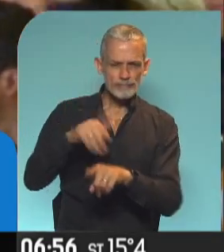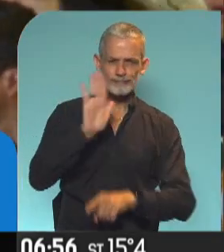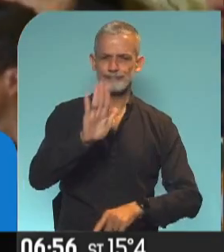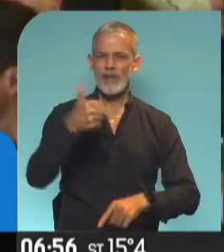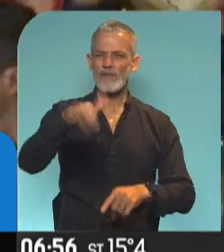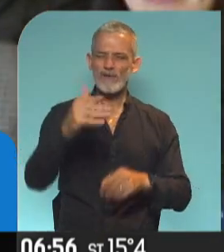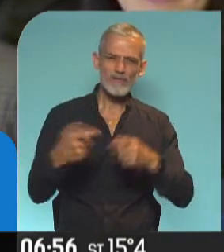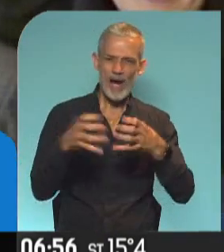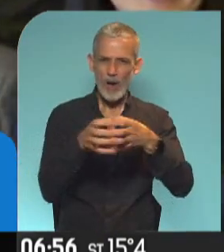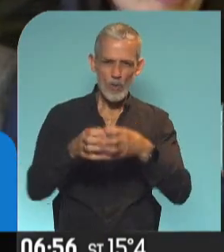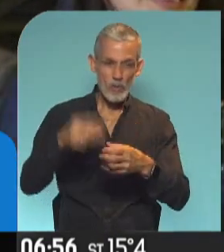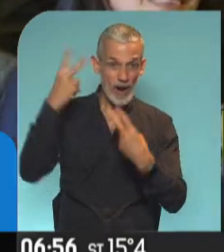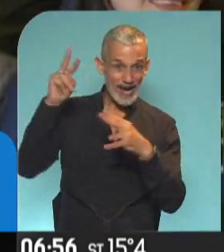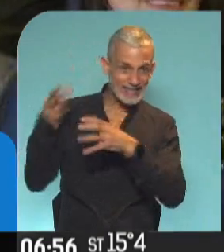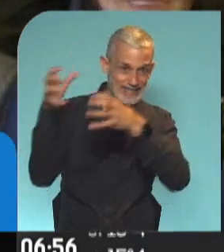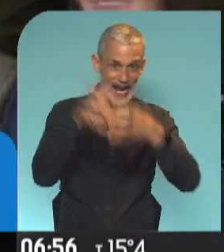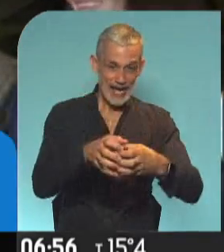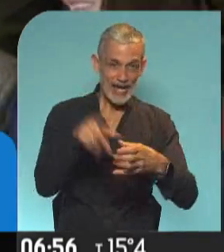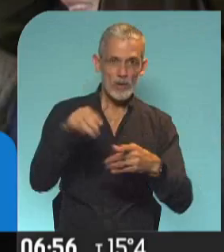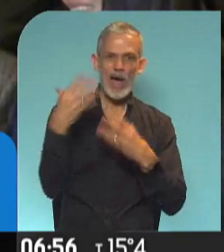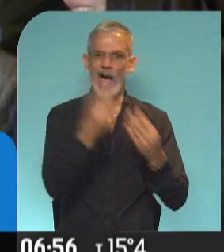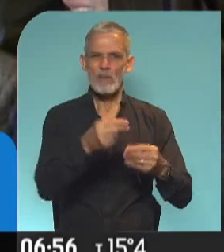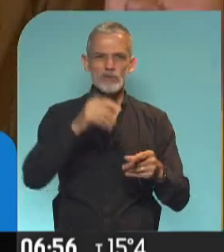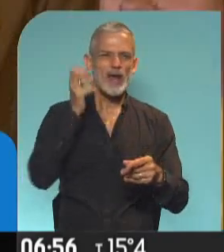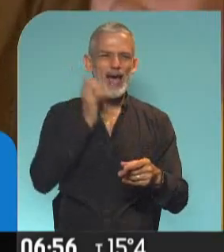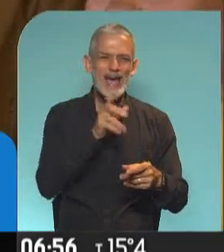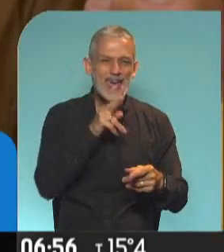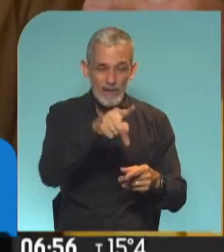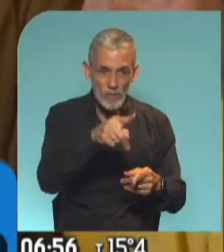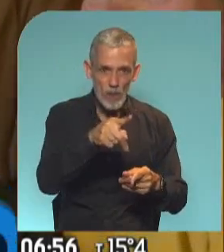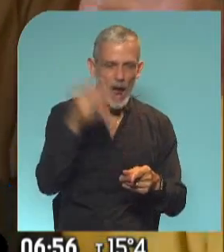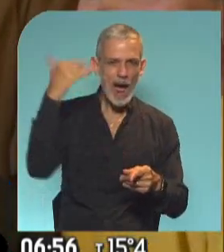amenazado a las delegaciones extranjeras que fueron a apoyar a Evo Morales